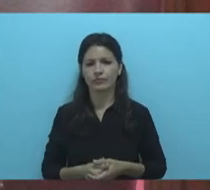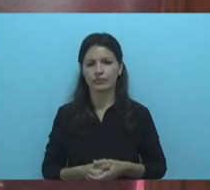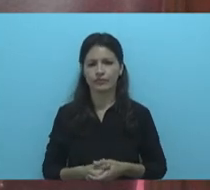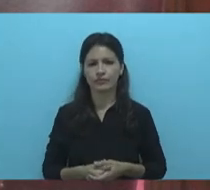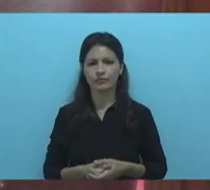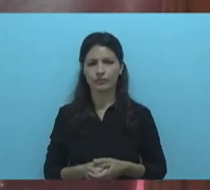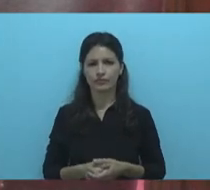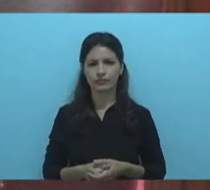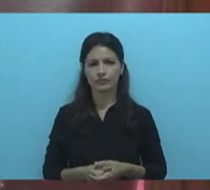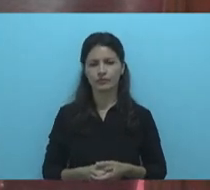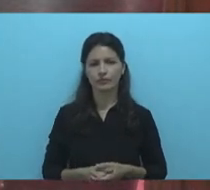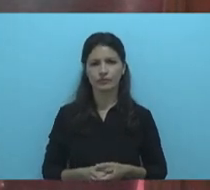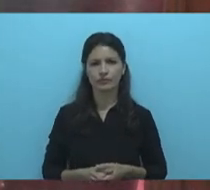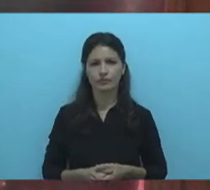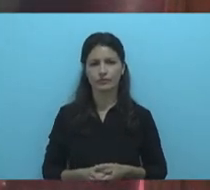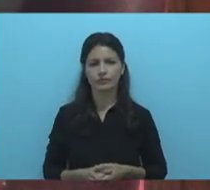juntaron.